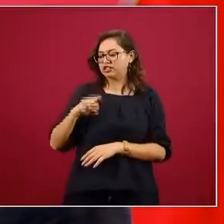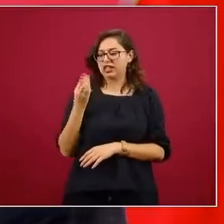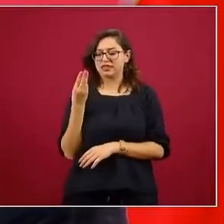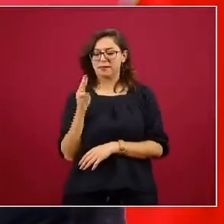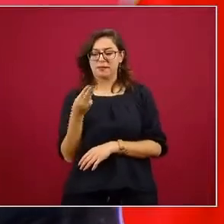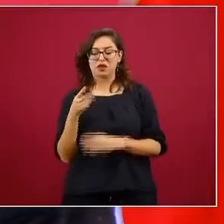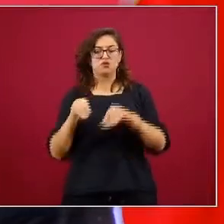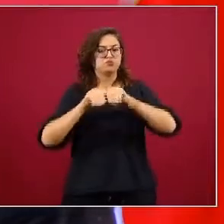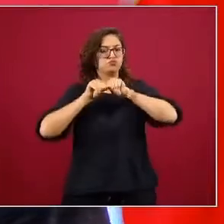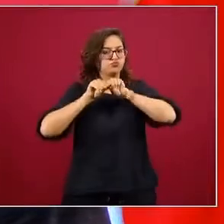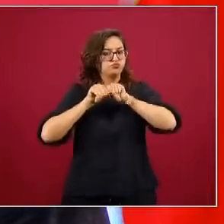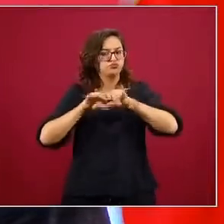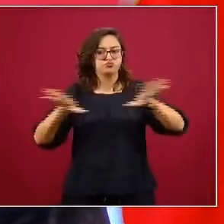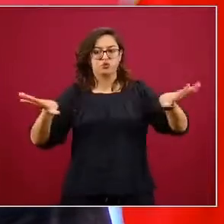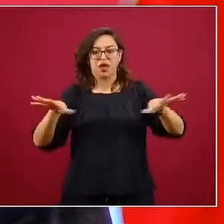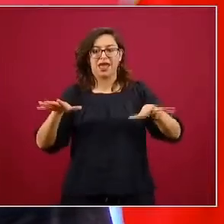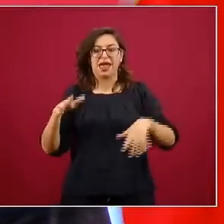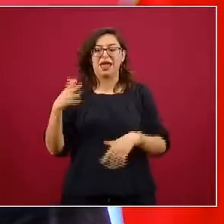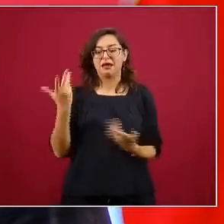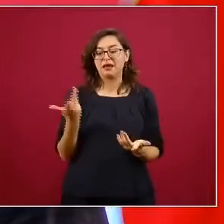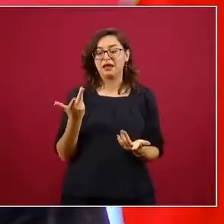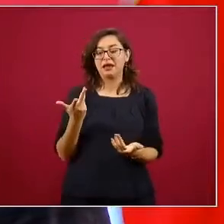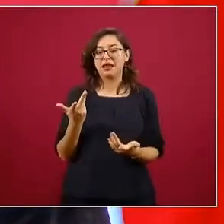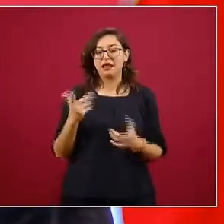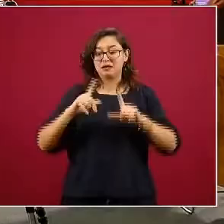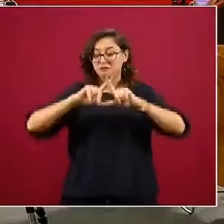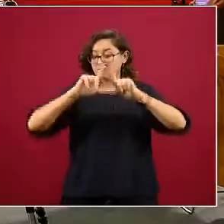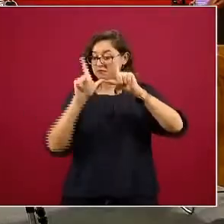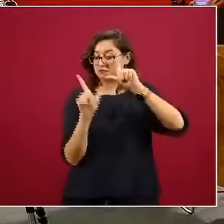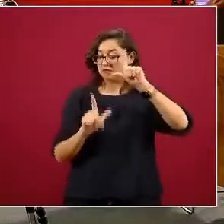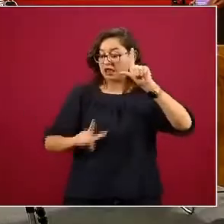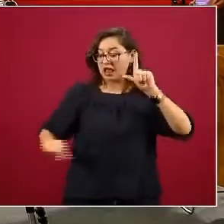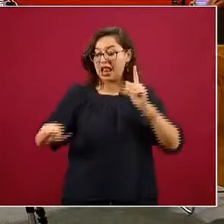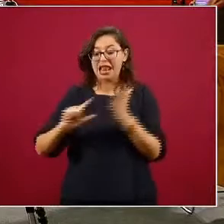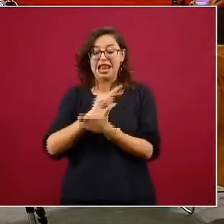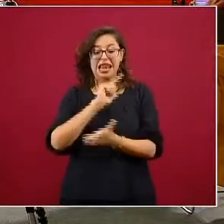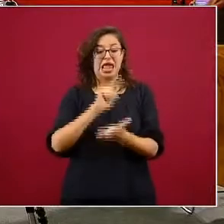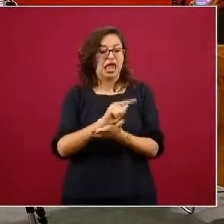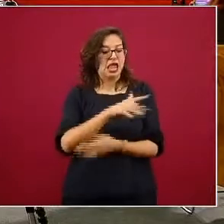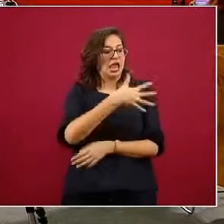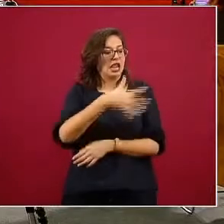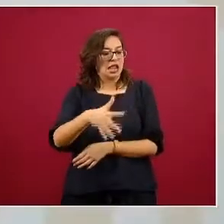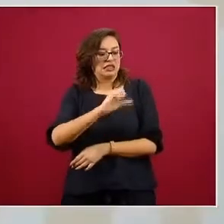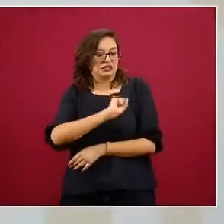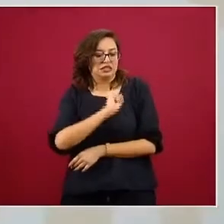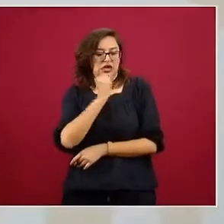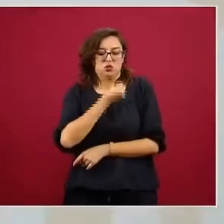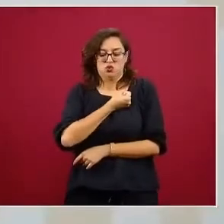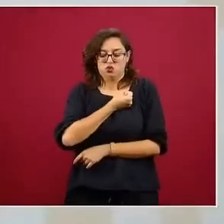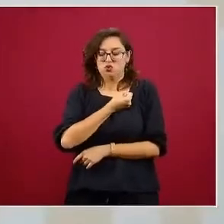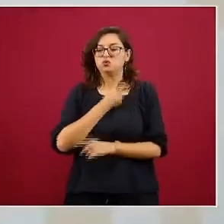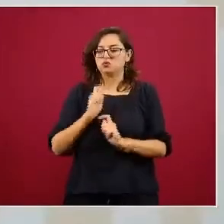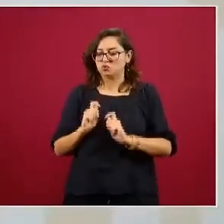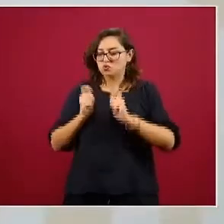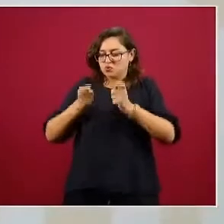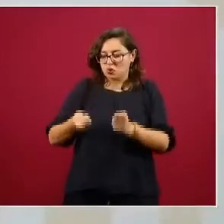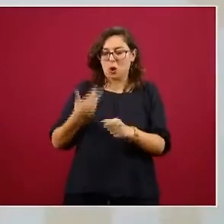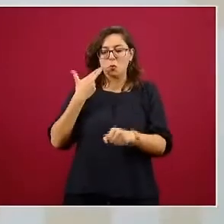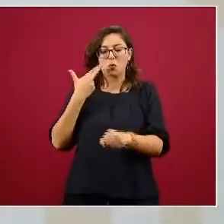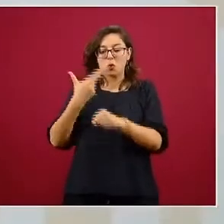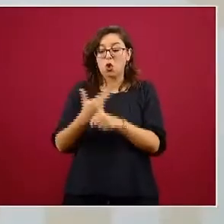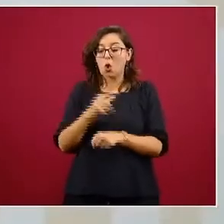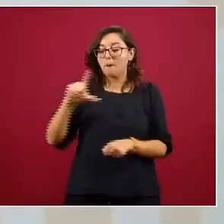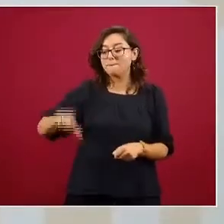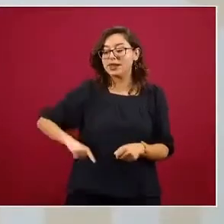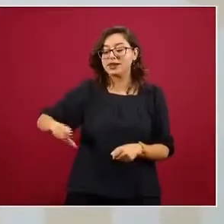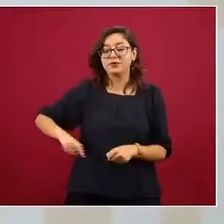disposición general, que es lo que le corresponde a un gobierno nacional, es lo que la Ley General de Salud le da como atribución a este respecto al